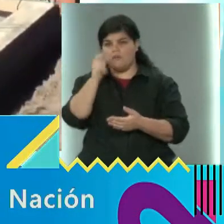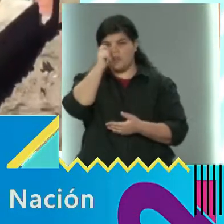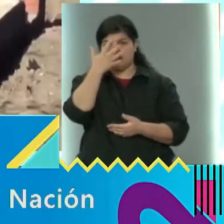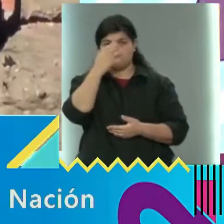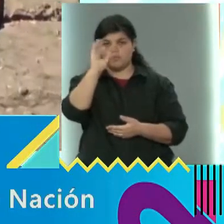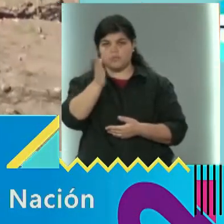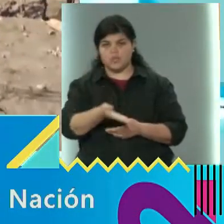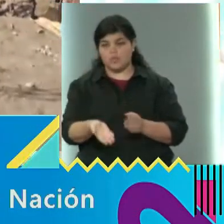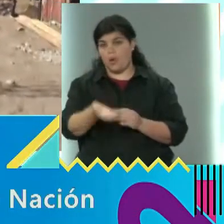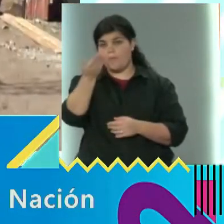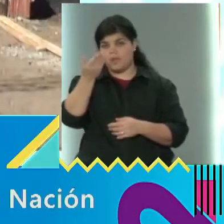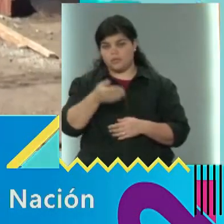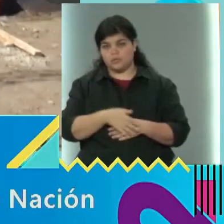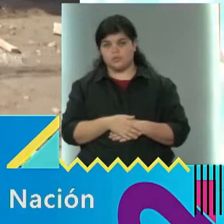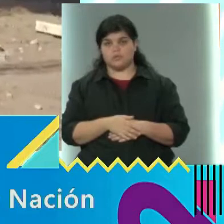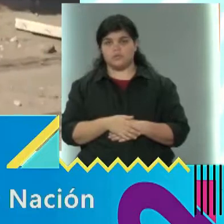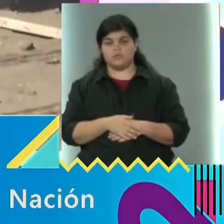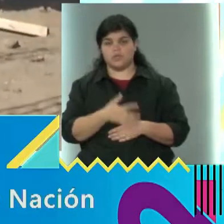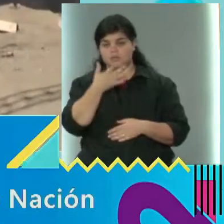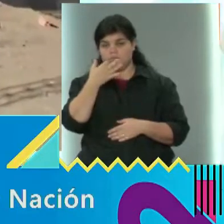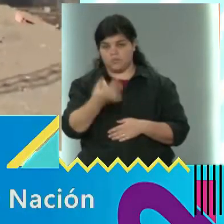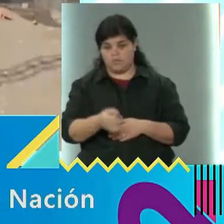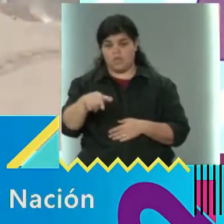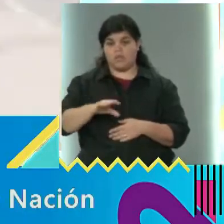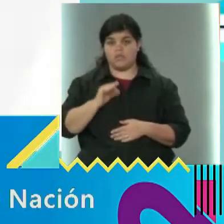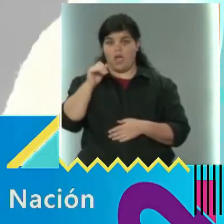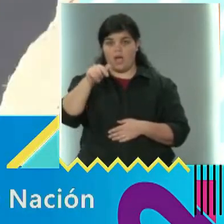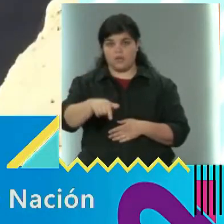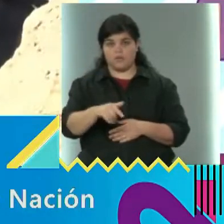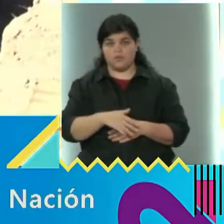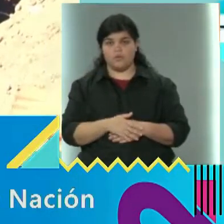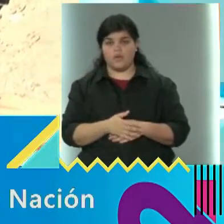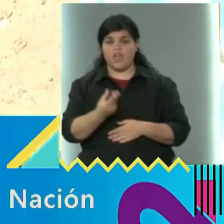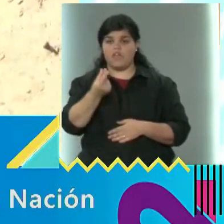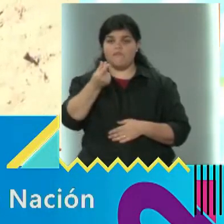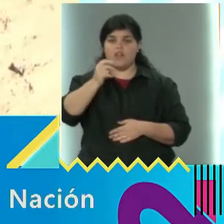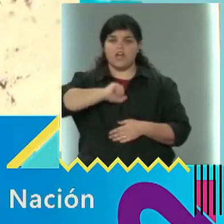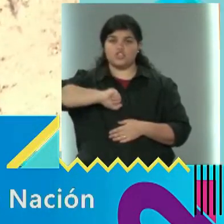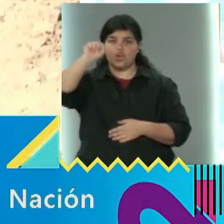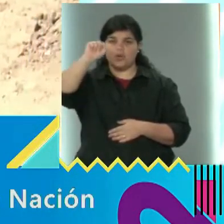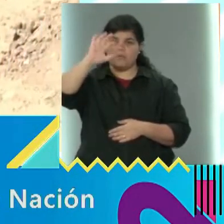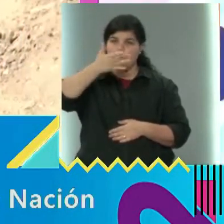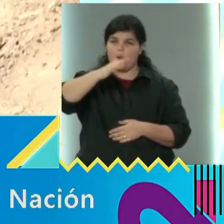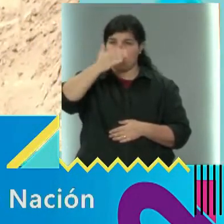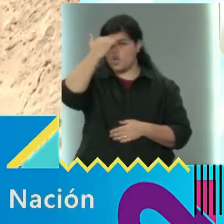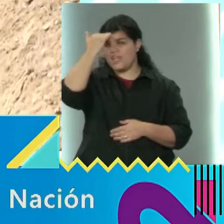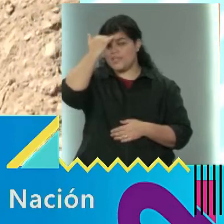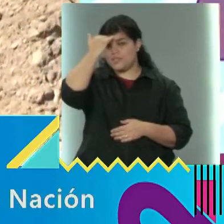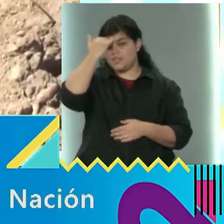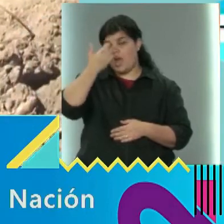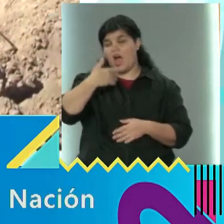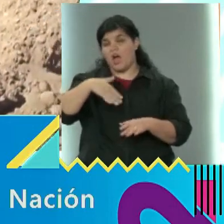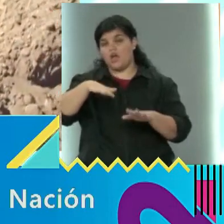25%. Entonces, en realidad, para este año, si teníamos una inflación esperada del 15%, que puede llegar a